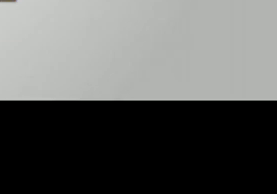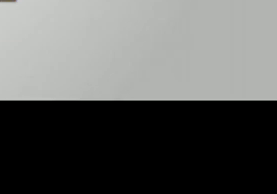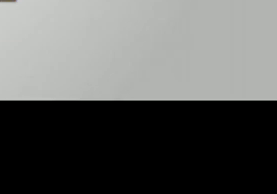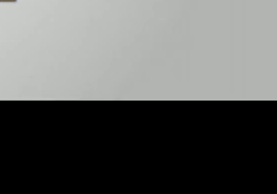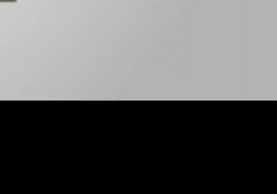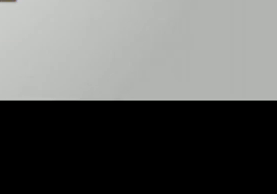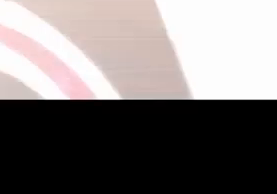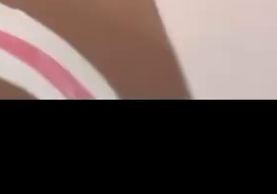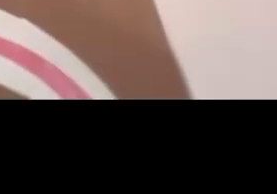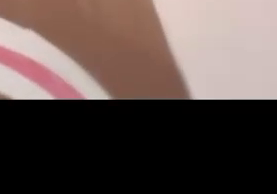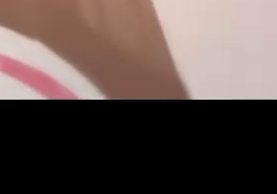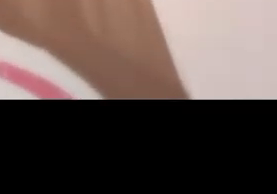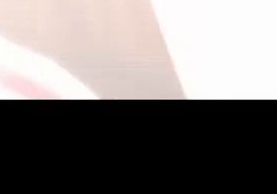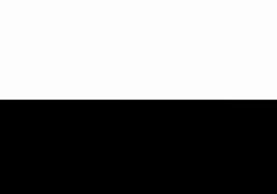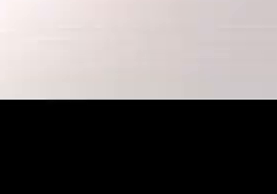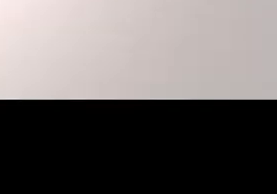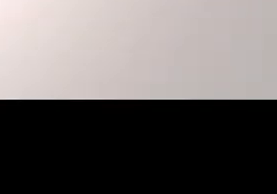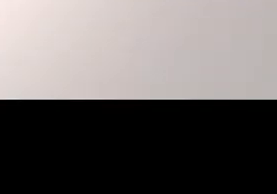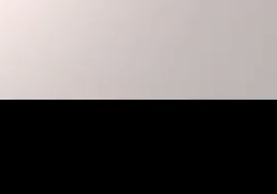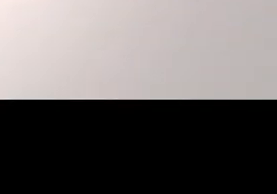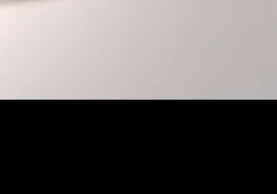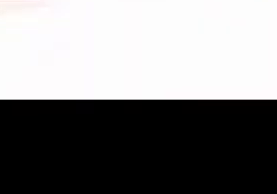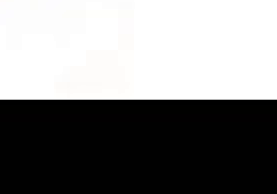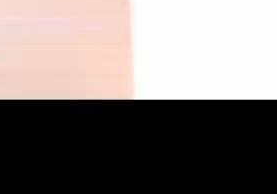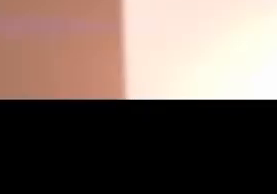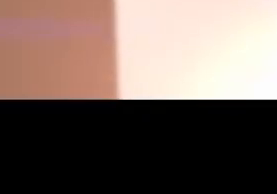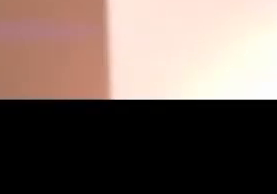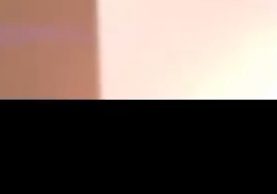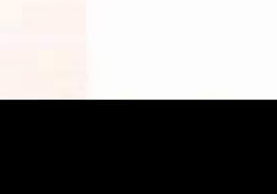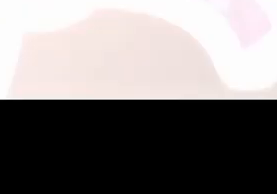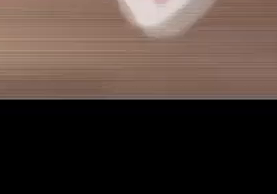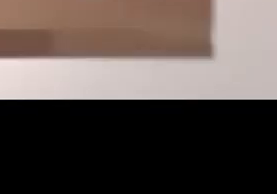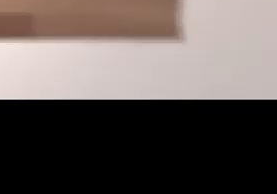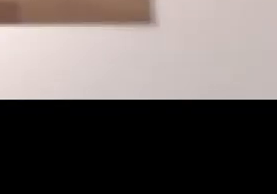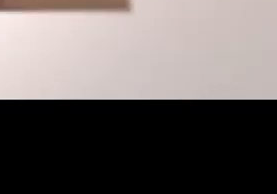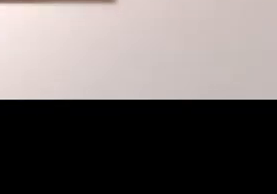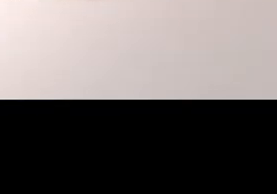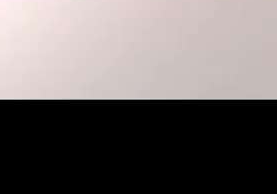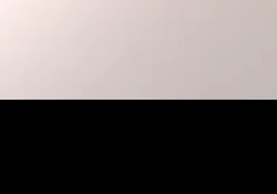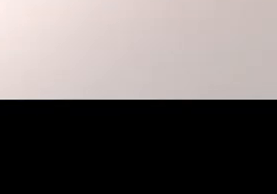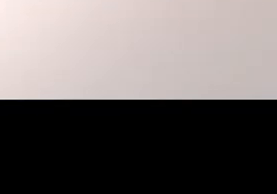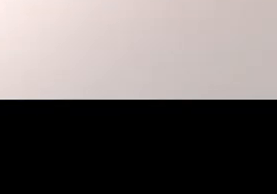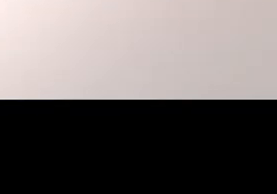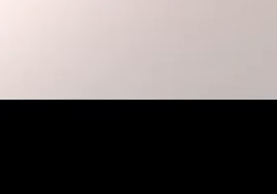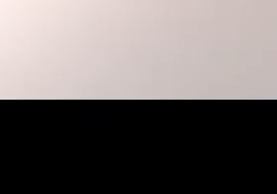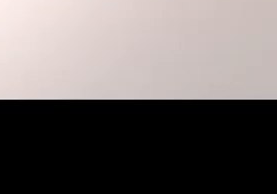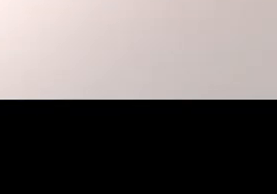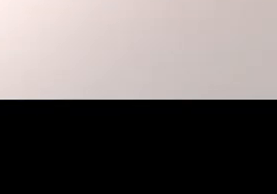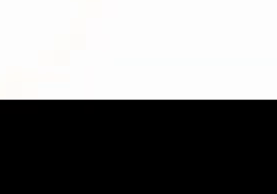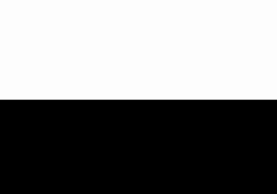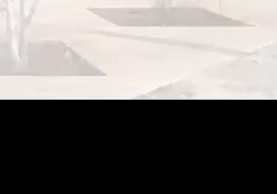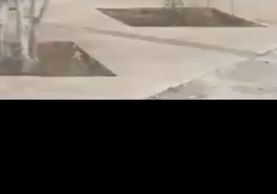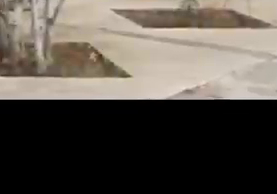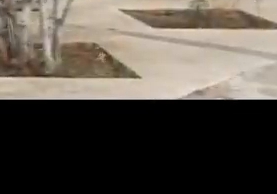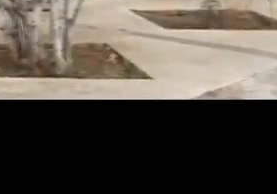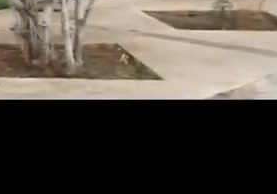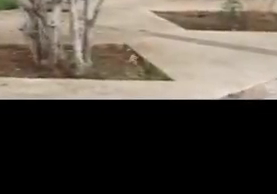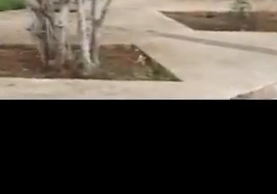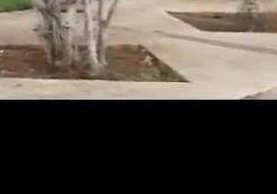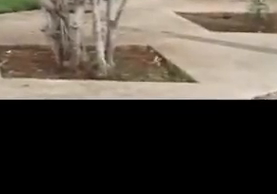el medio ambiente también es cuidarnos a nosotros mismos. Un mensaje de